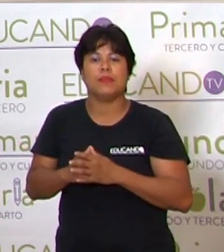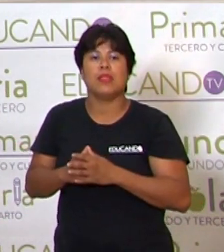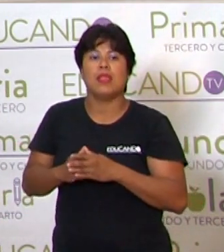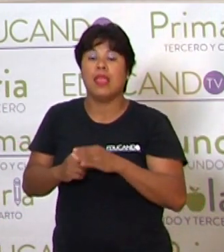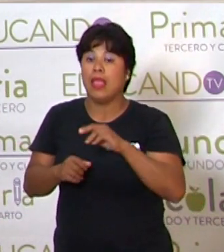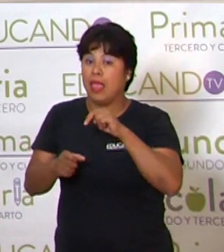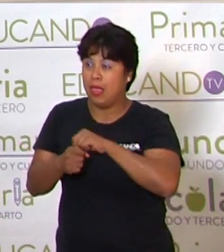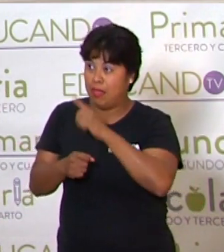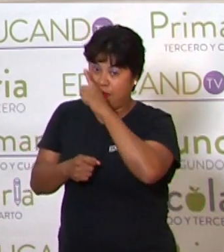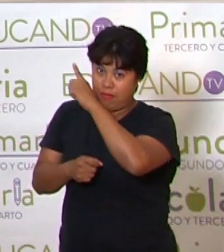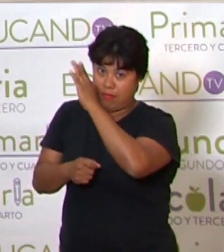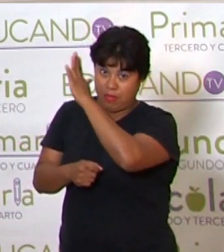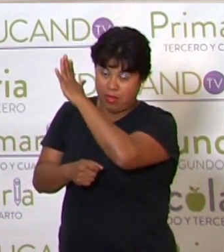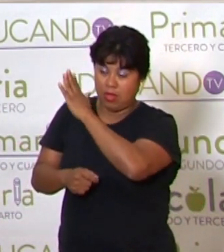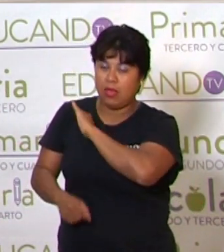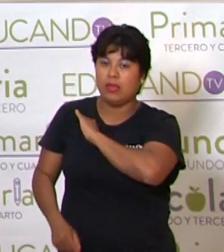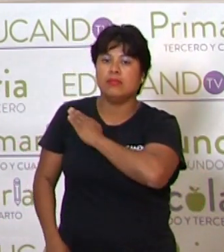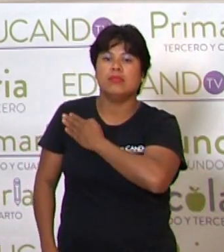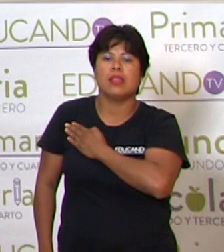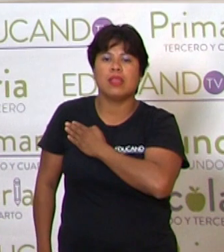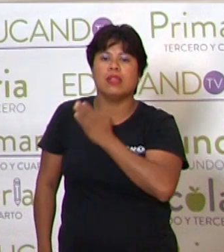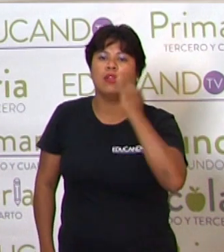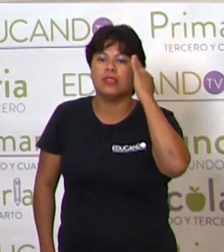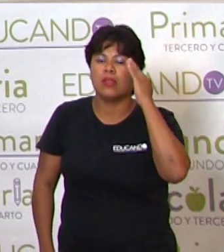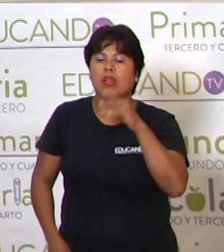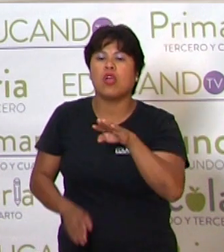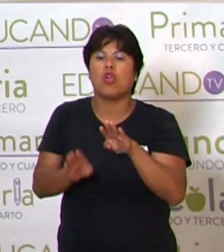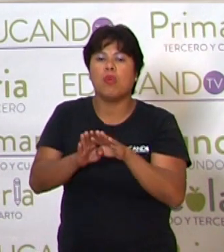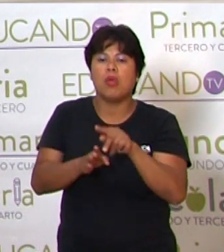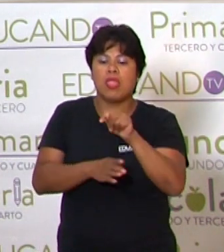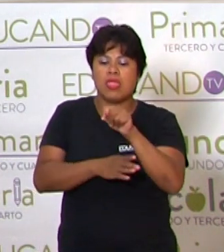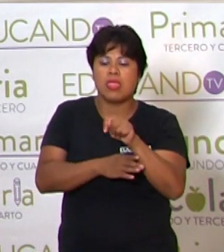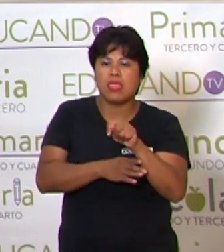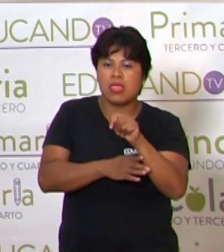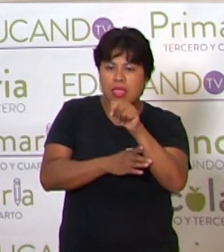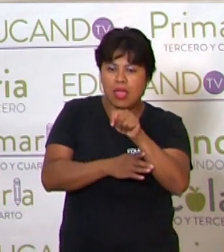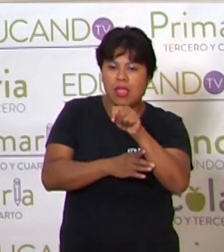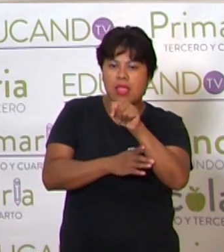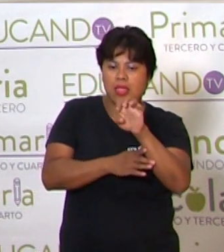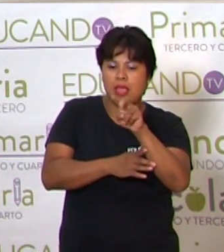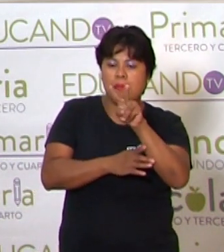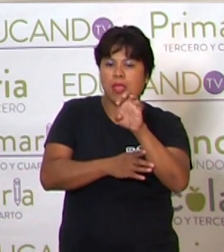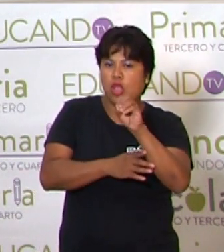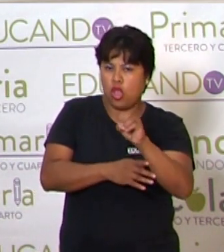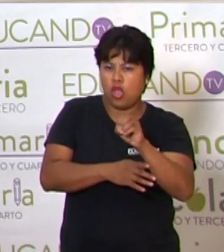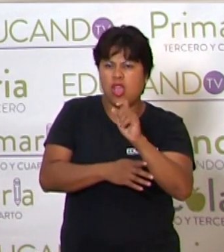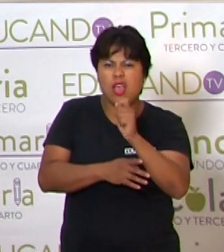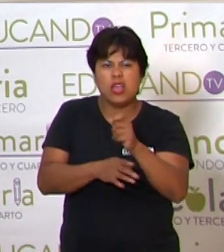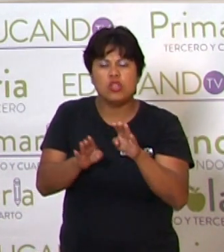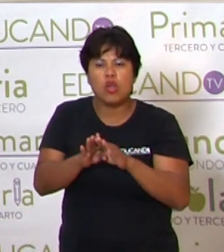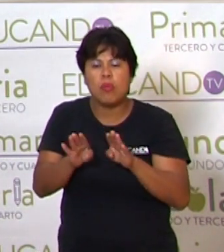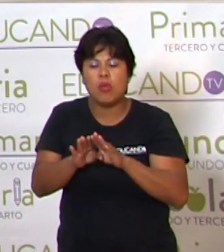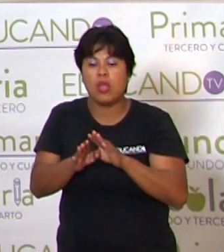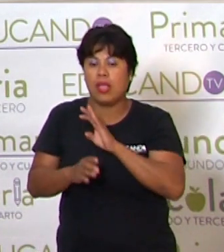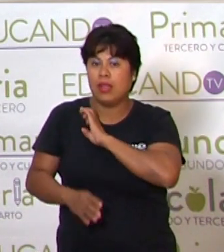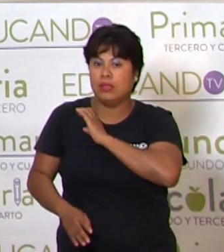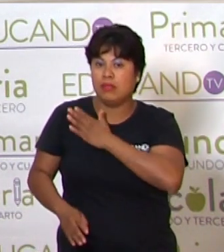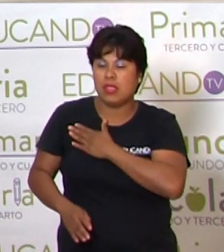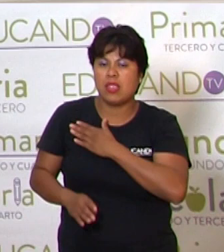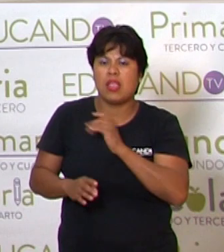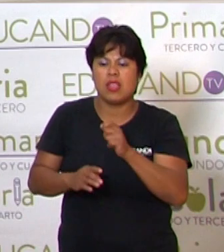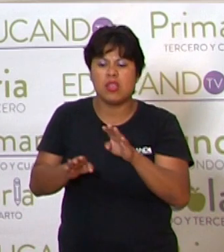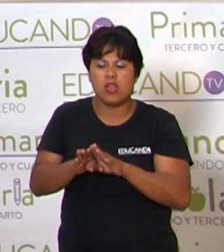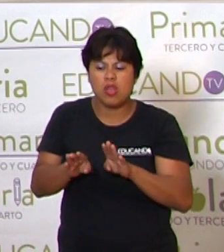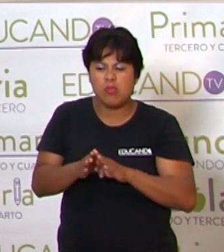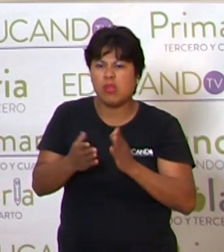en España se le conoce como tebeo. Es un poco porque los cómics en España antes